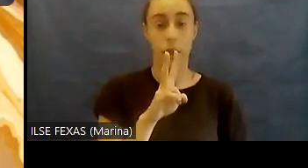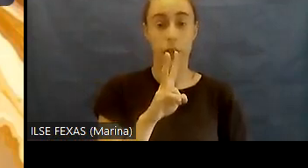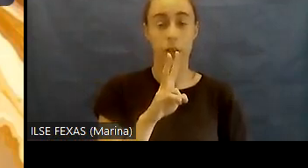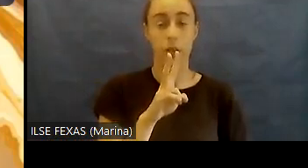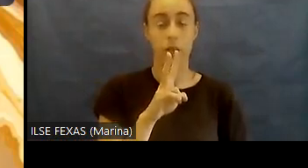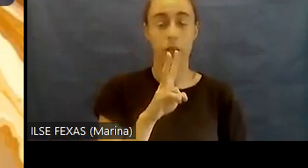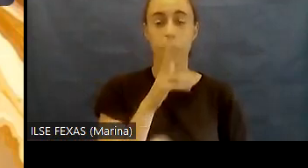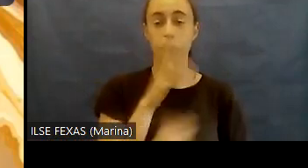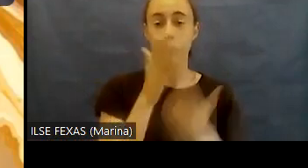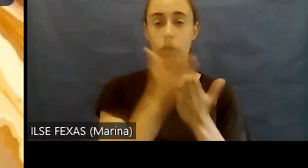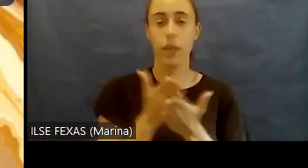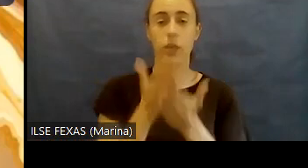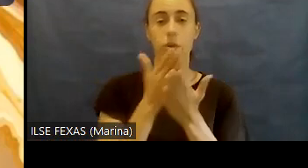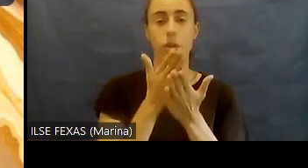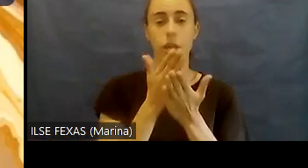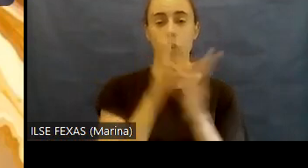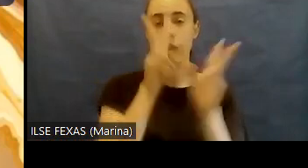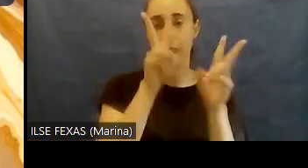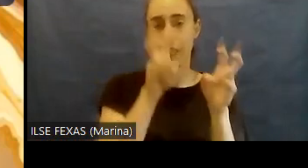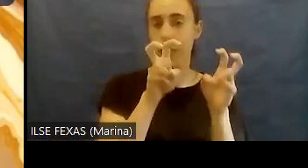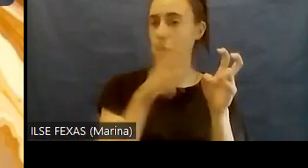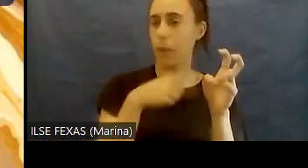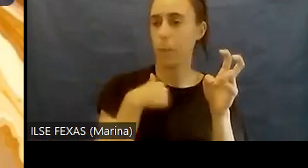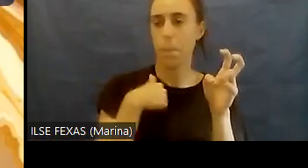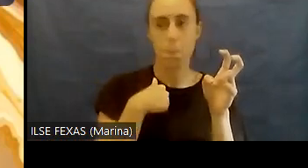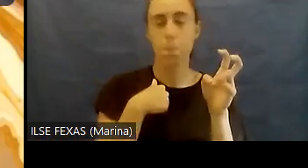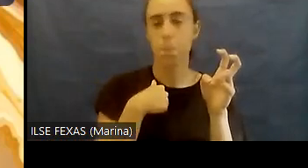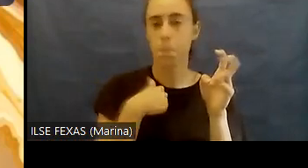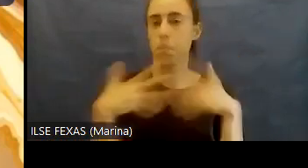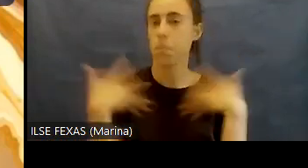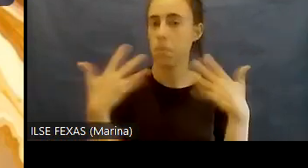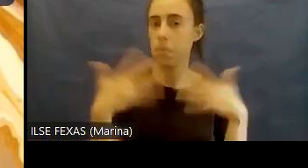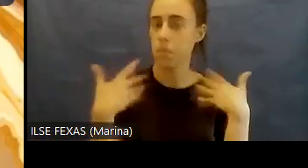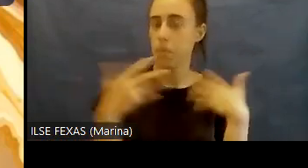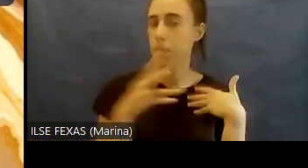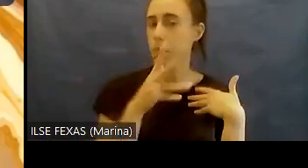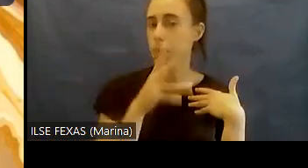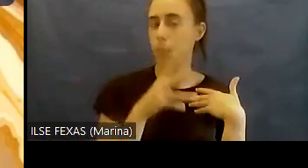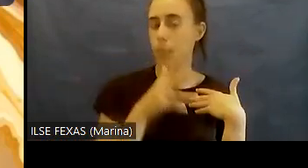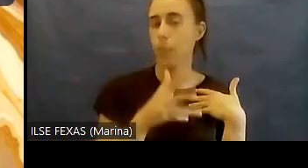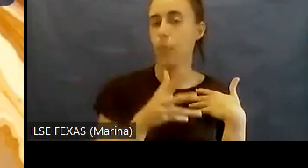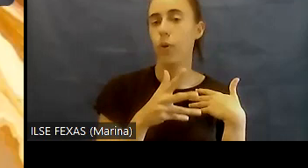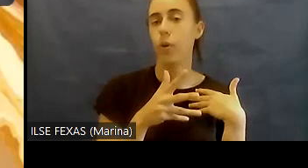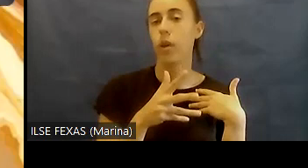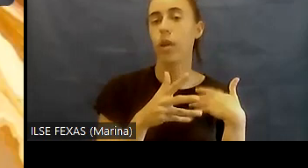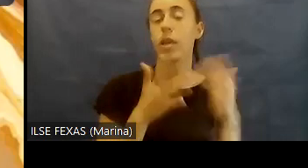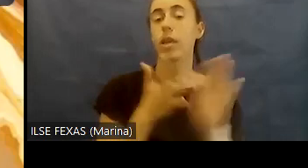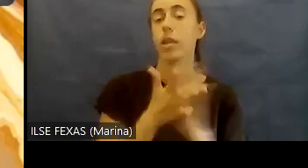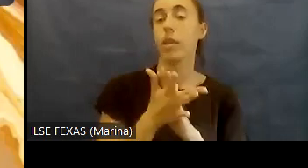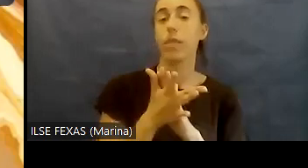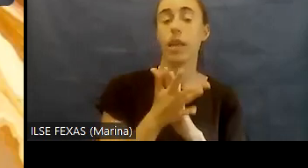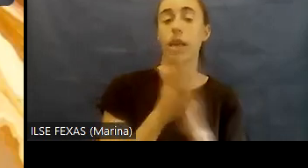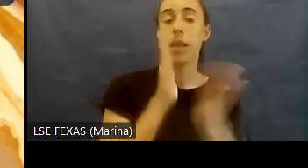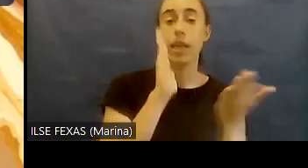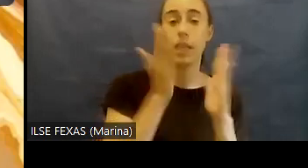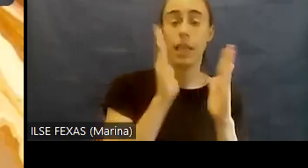estudiando todo esto, cuando lo encontré, la verdad es que me llevé una alegría por esa razón, porque mejoras la eficacia de una terapia